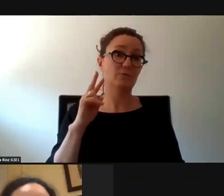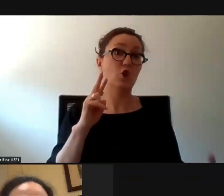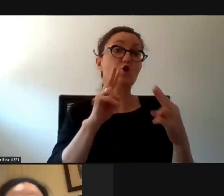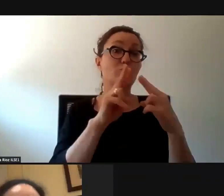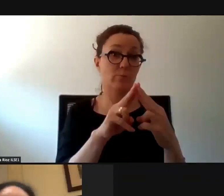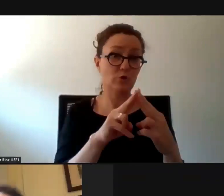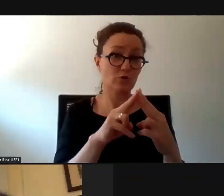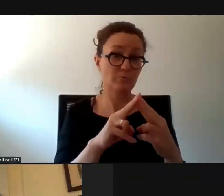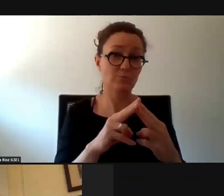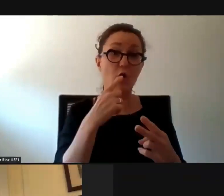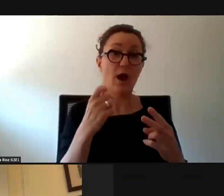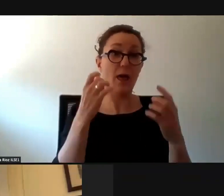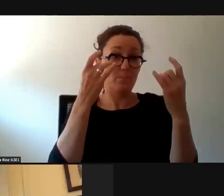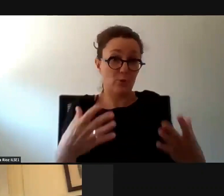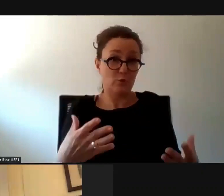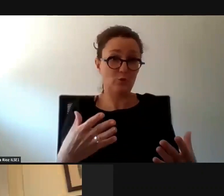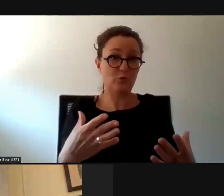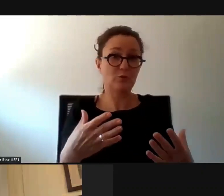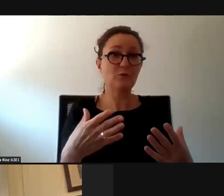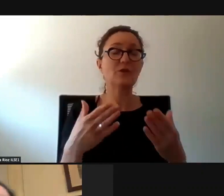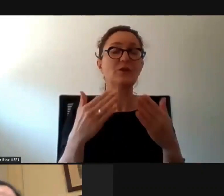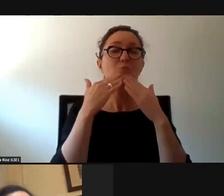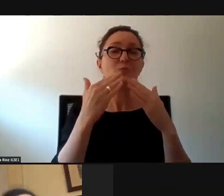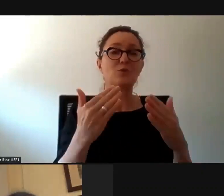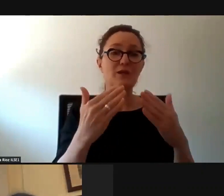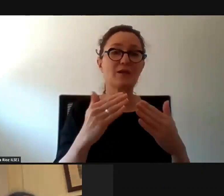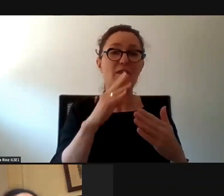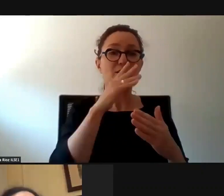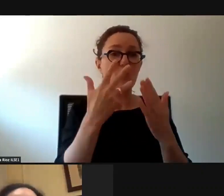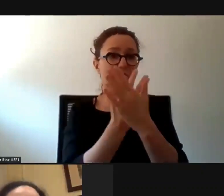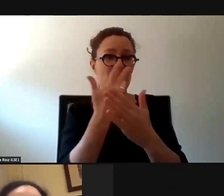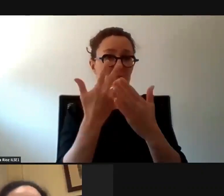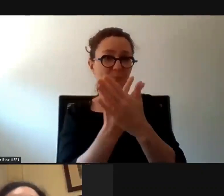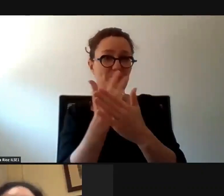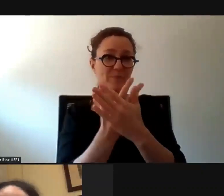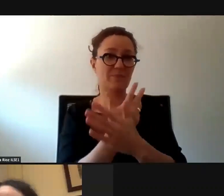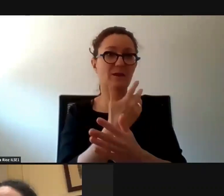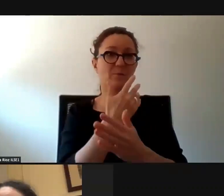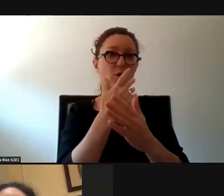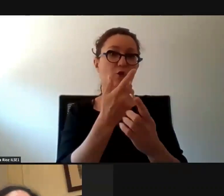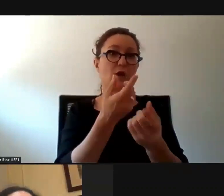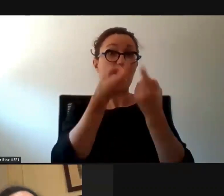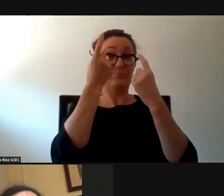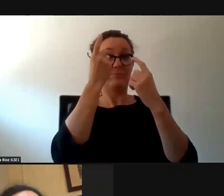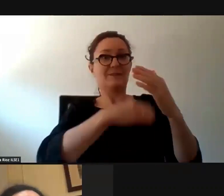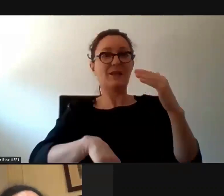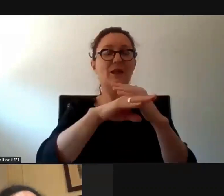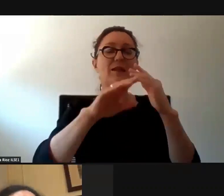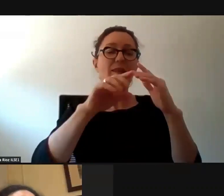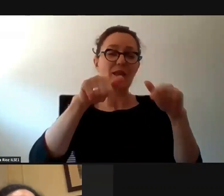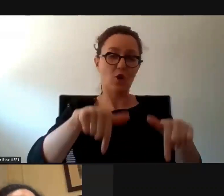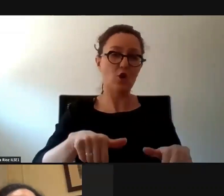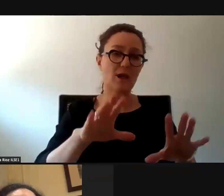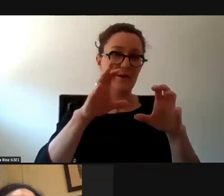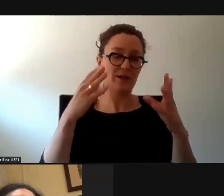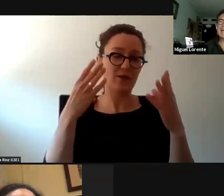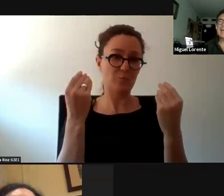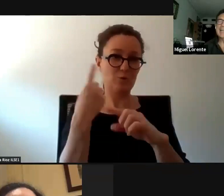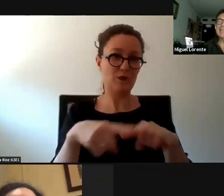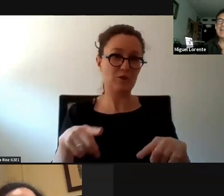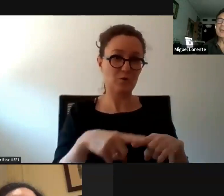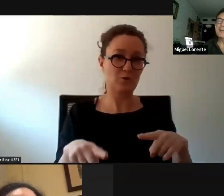sea pronto. Y gracias por tu lección de igualdad y por todo lo que hemos aprendido hoy contigo. Y adelante.